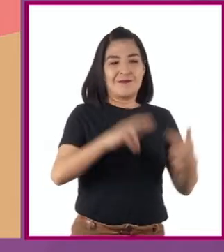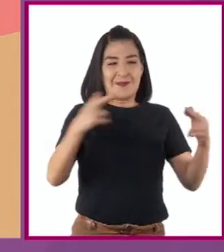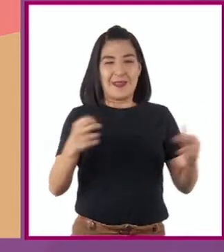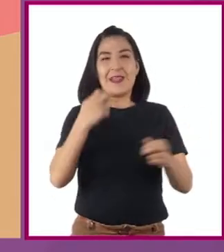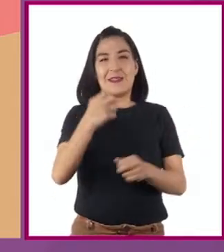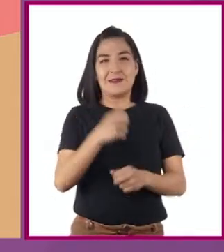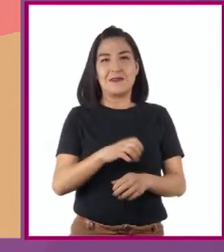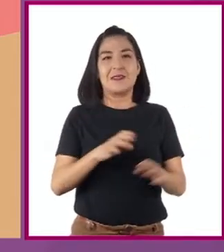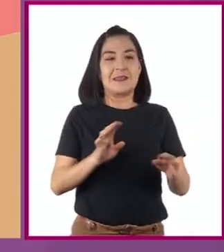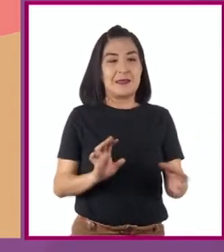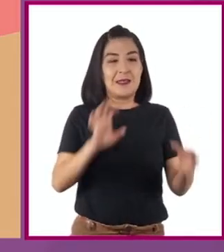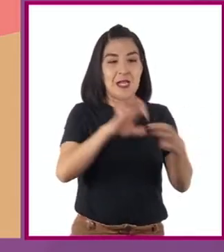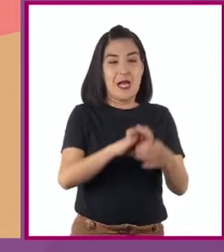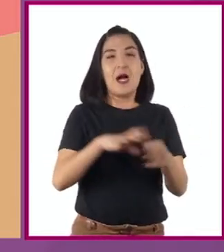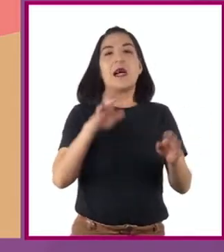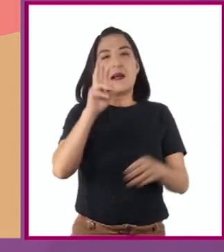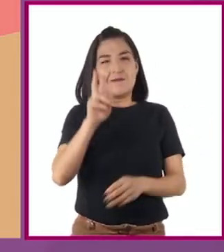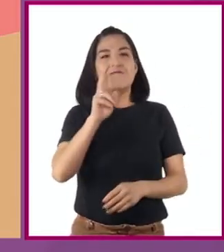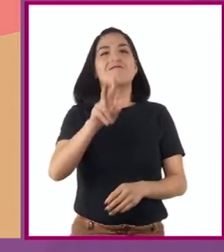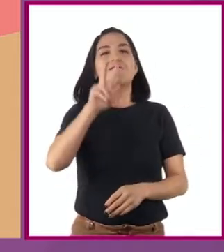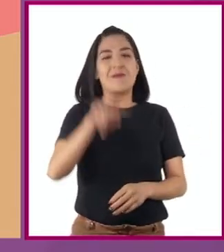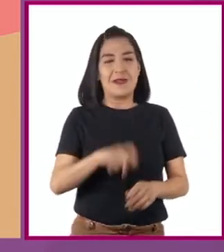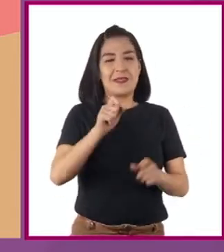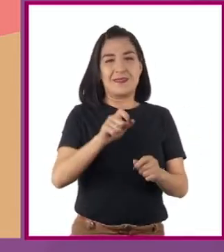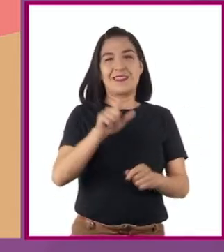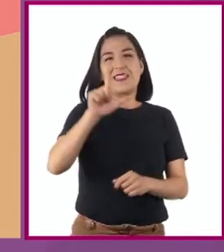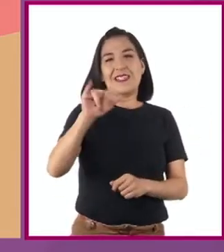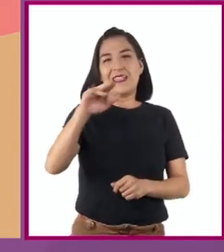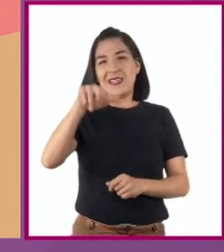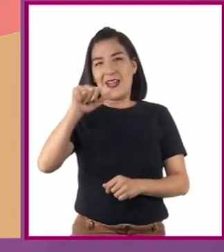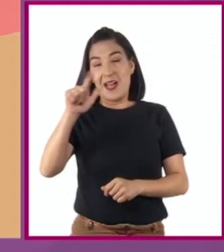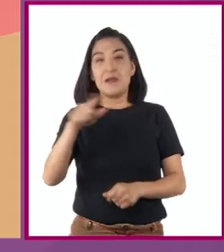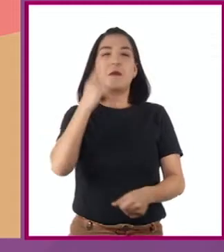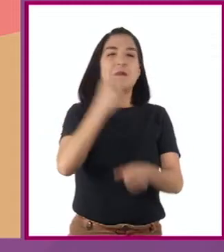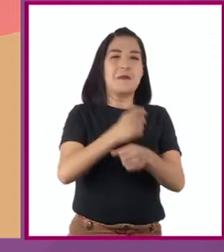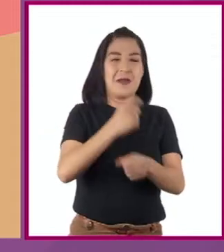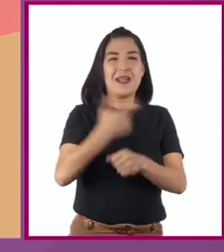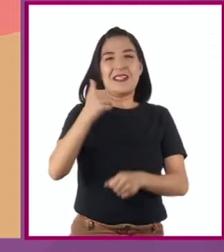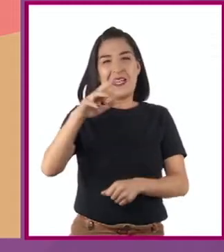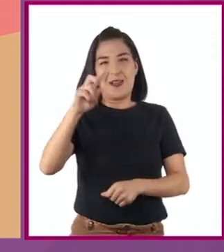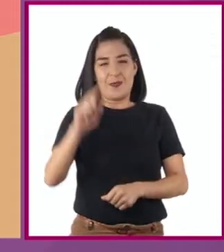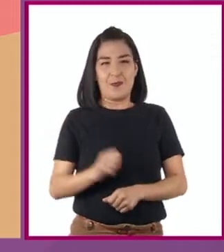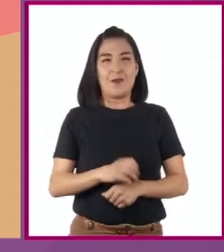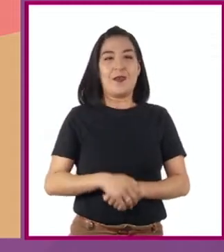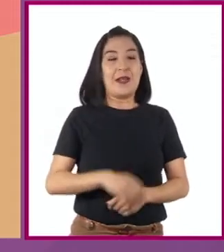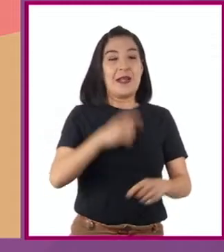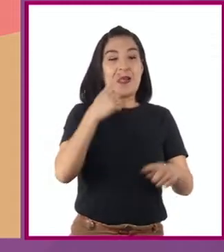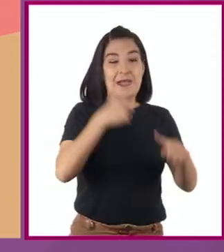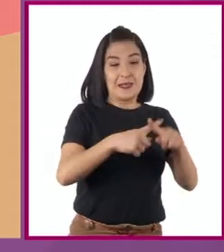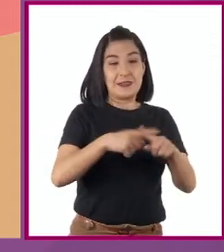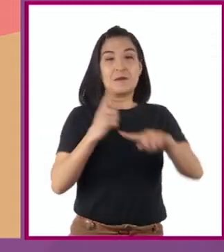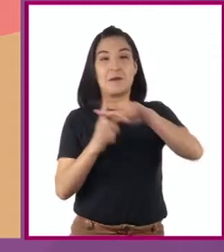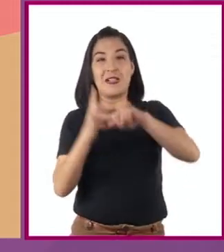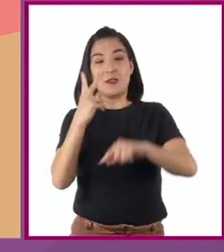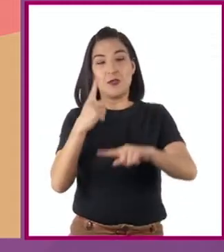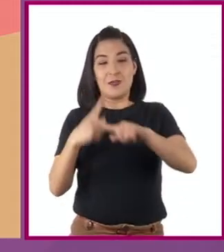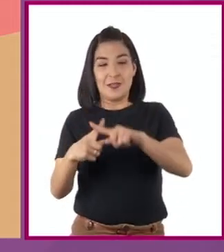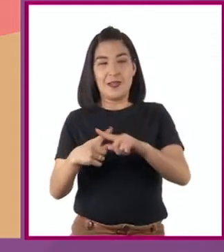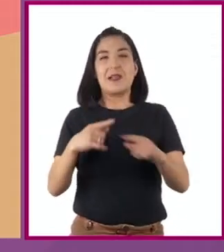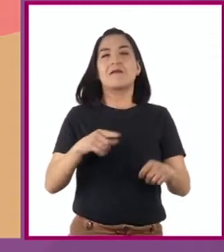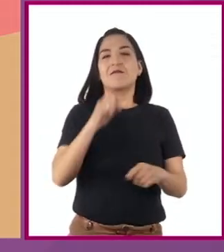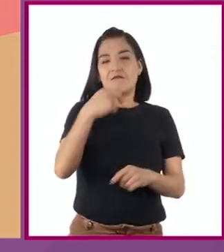se verifica que se cumple con la ecuación lineal o de primer grado, X más 2X es igual a